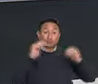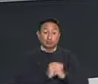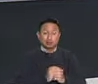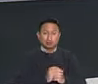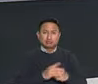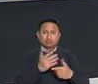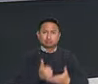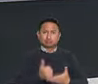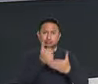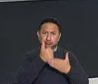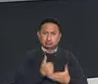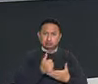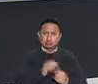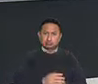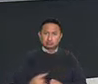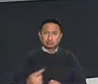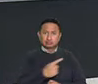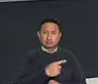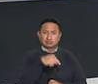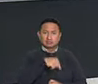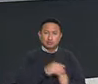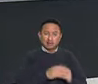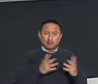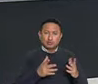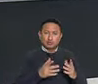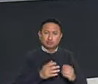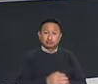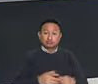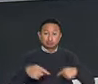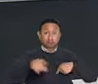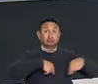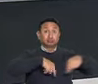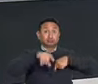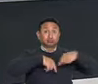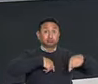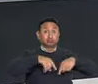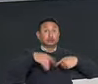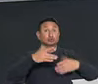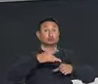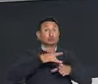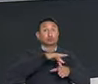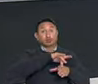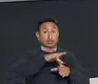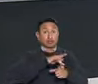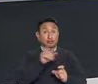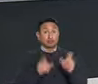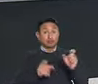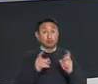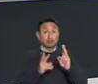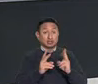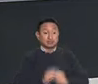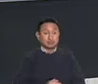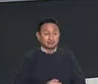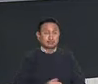salvar vidas de una zona como esa. Hay mucho tráfico y se juegan el físico nuestros